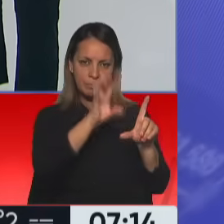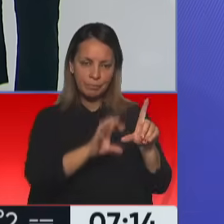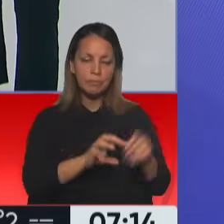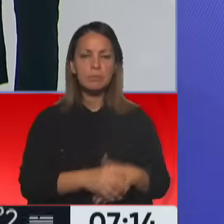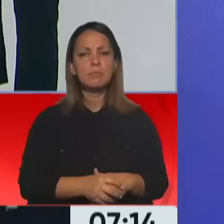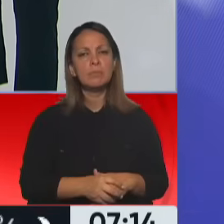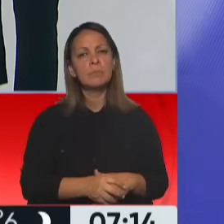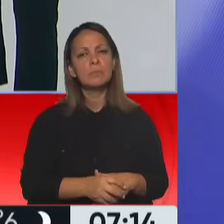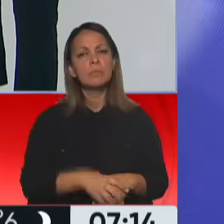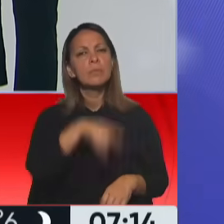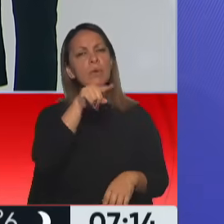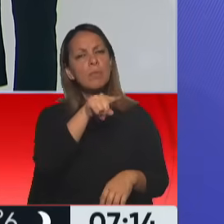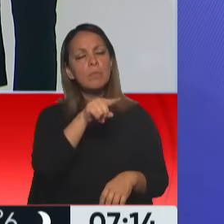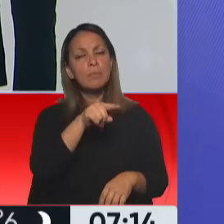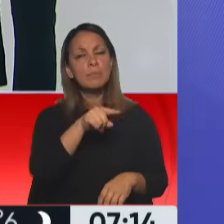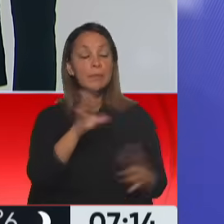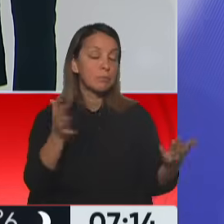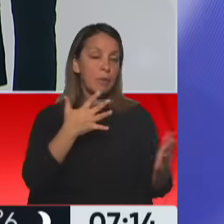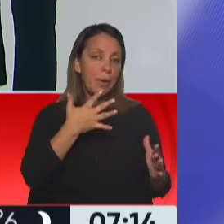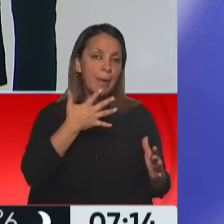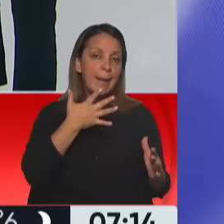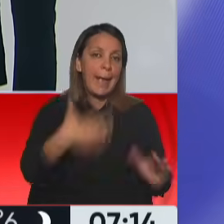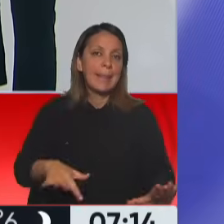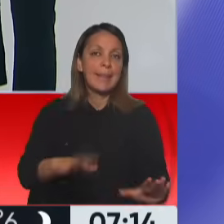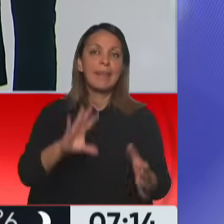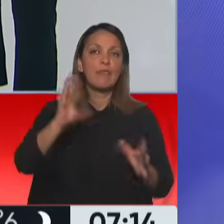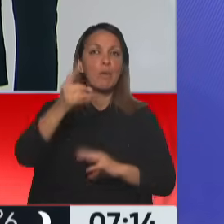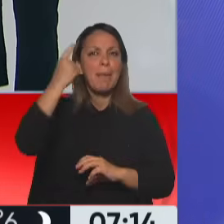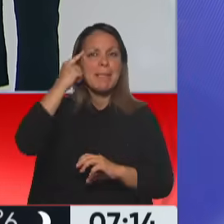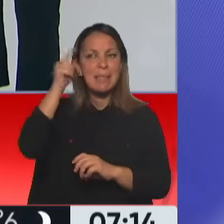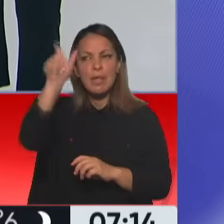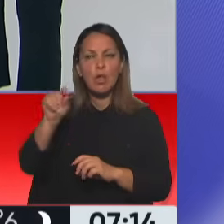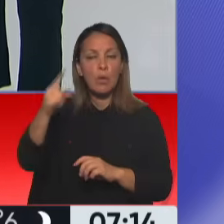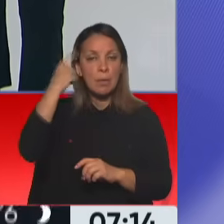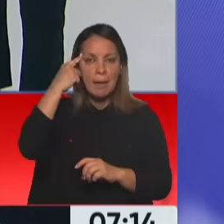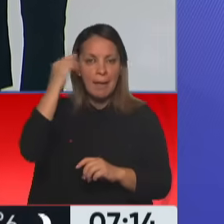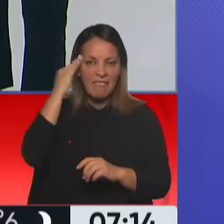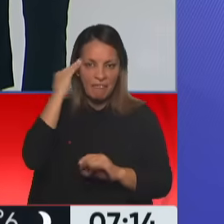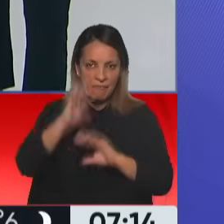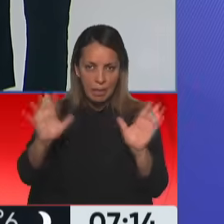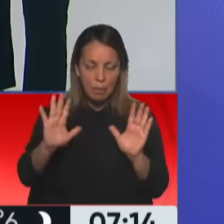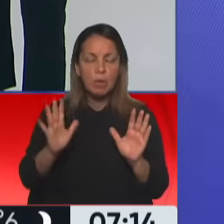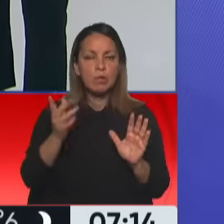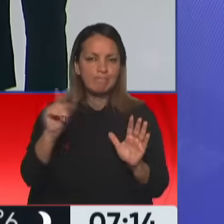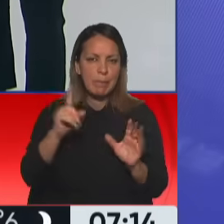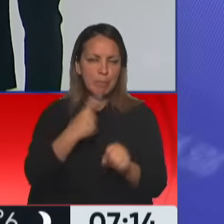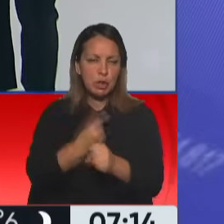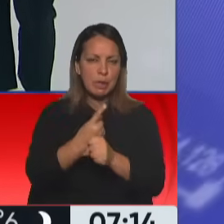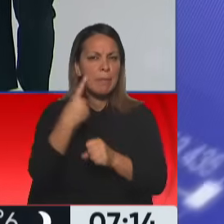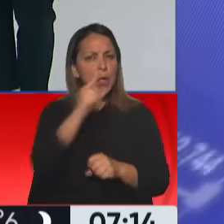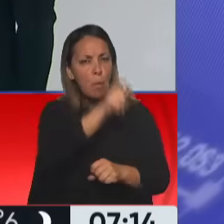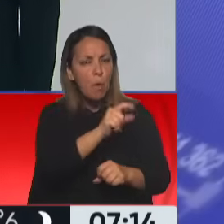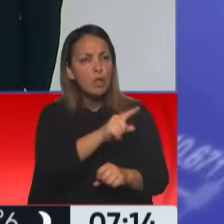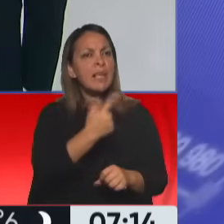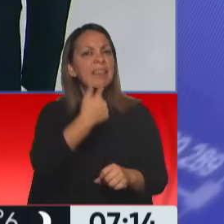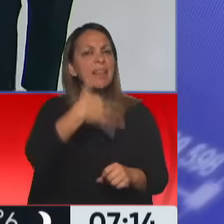Usted logró llegar, nunca se va a entender la mente de un criminal, de un psicópata, ¿no? Pero usted logró entender cuál fue la motivación para